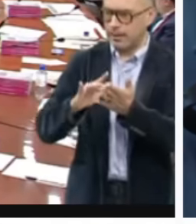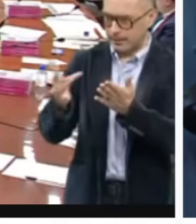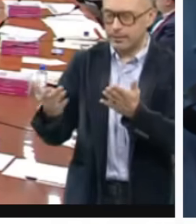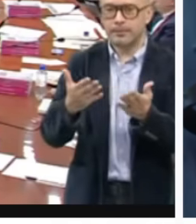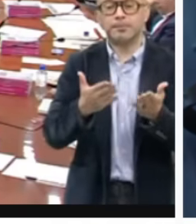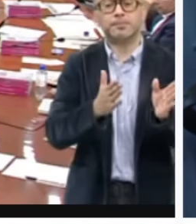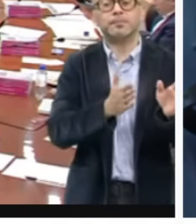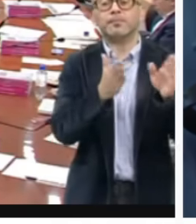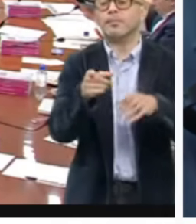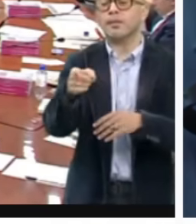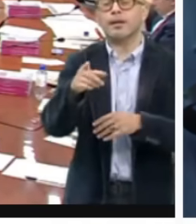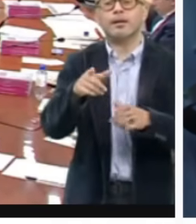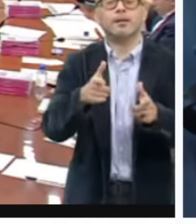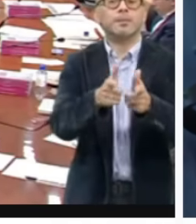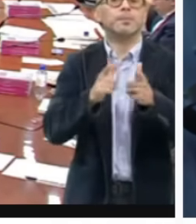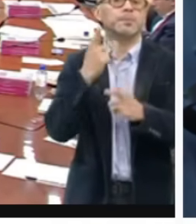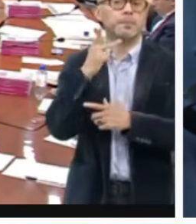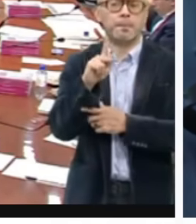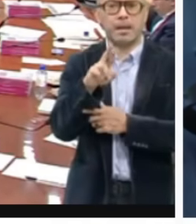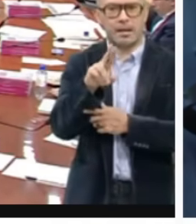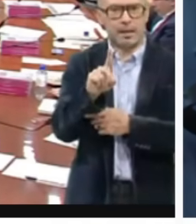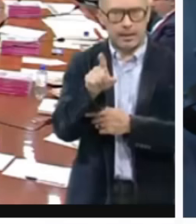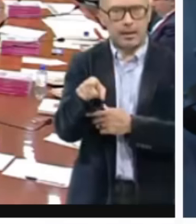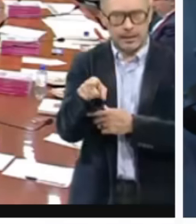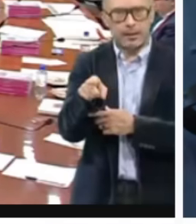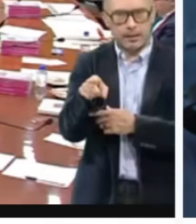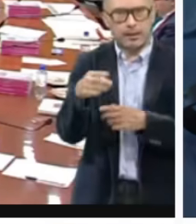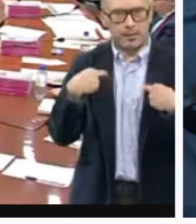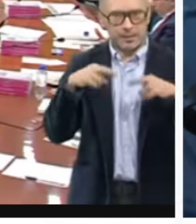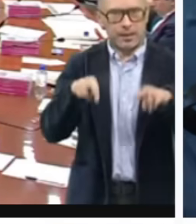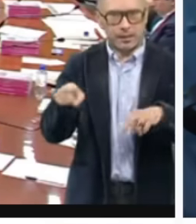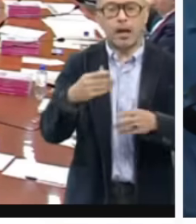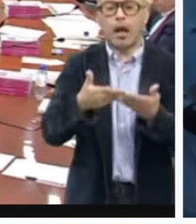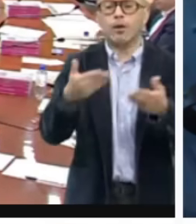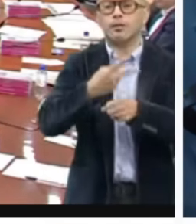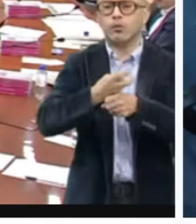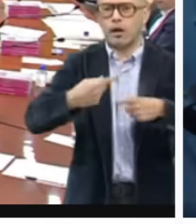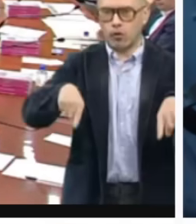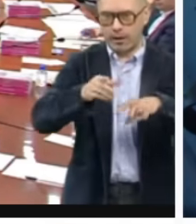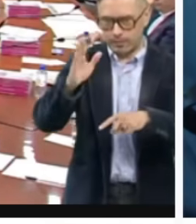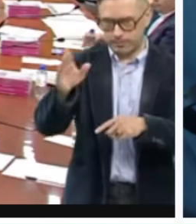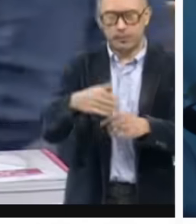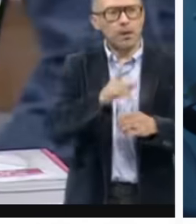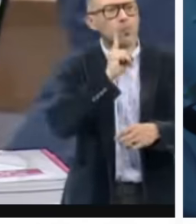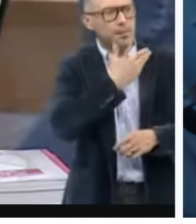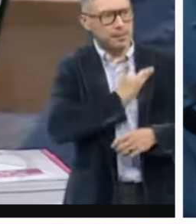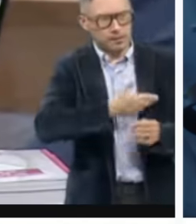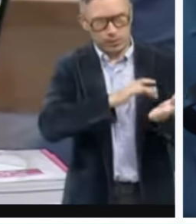del Partido de la Revolución Democrática. Estamos en segunda ronda. Muchas gracias, presidenta. Solamente